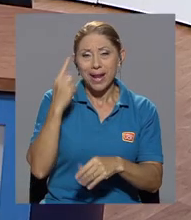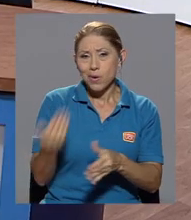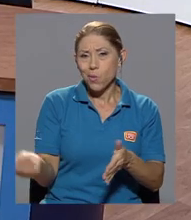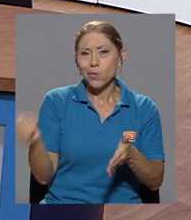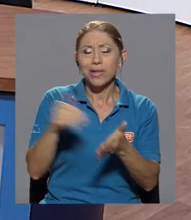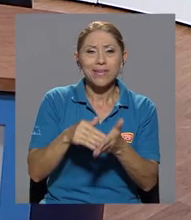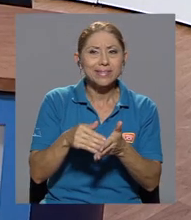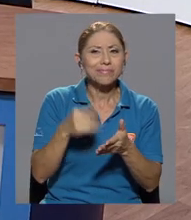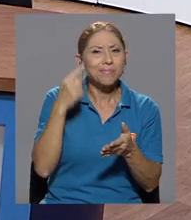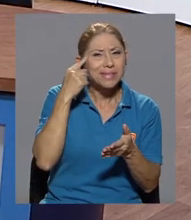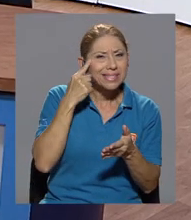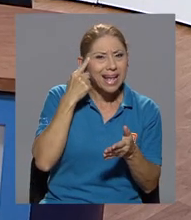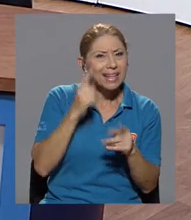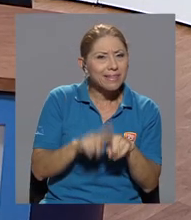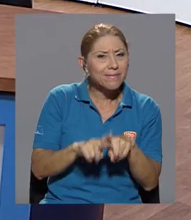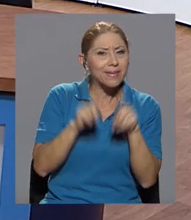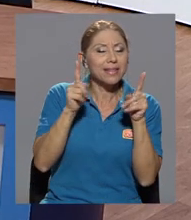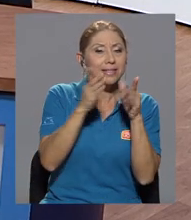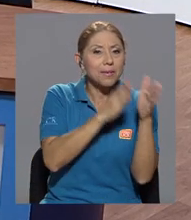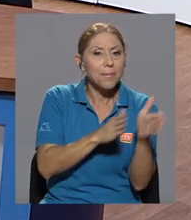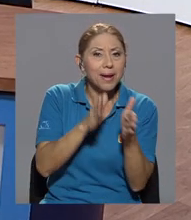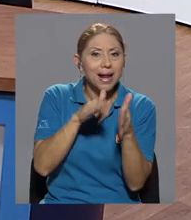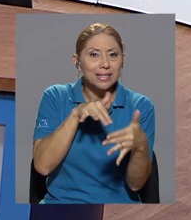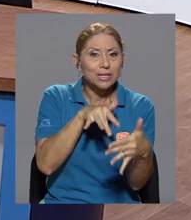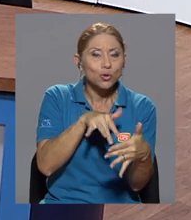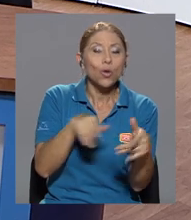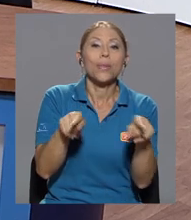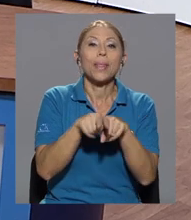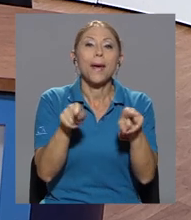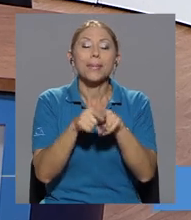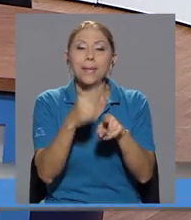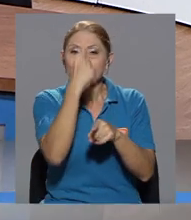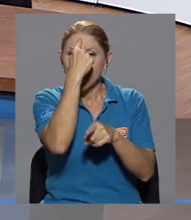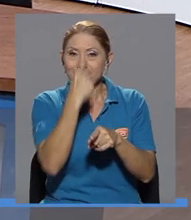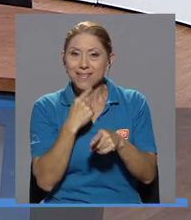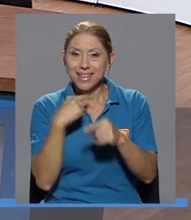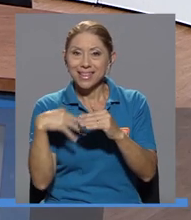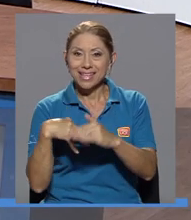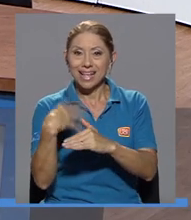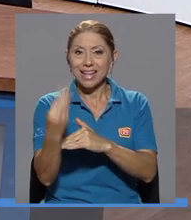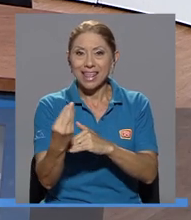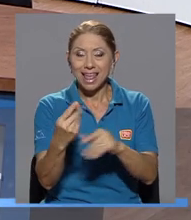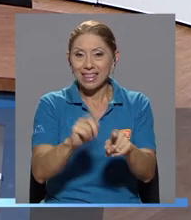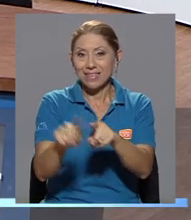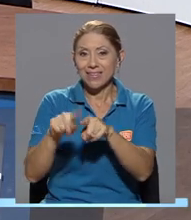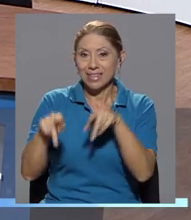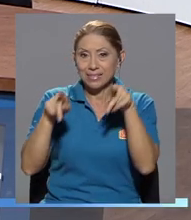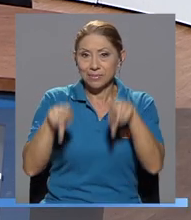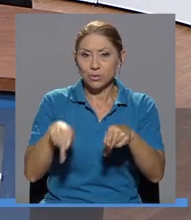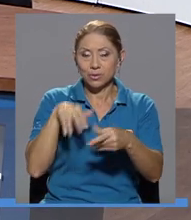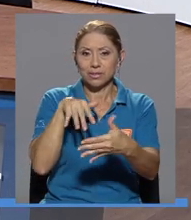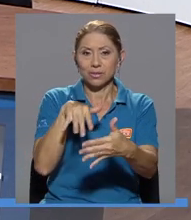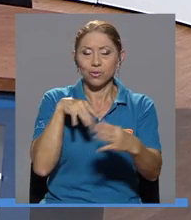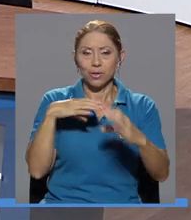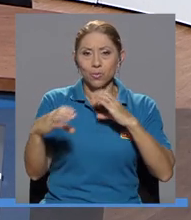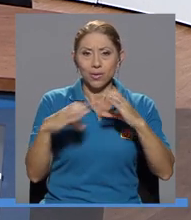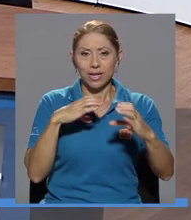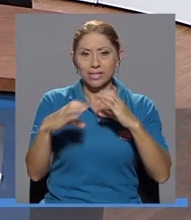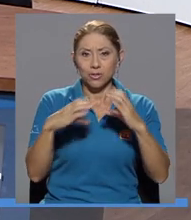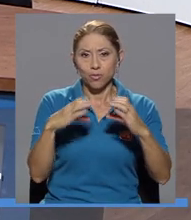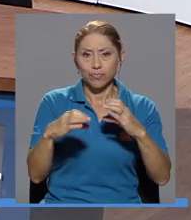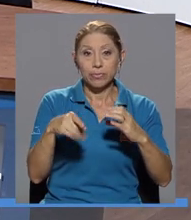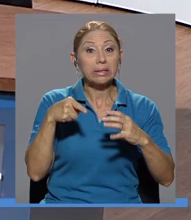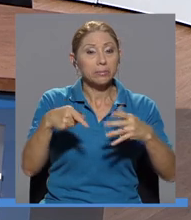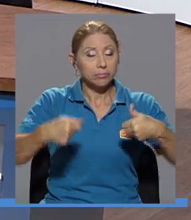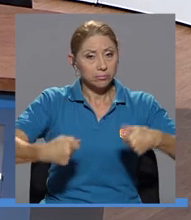no sólo los planes de estudios sino los perfiles de salida de las diferentes personas que estudian comunicación y por lo tanto digamos que para mí esto es